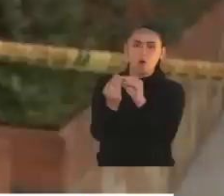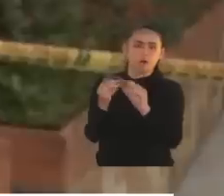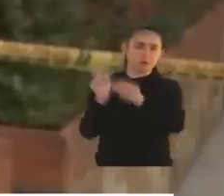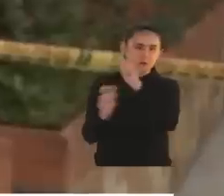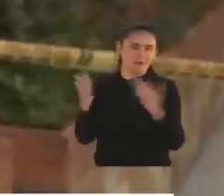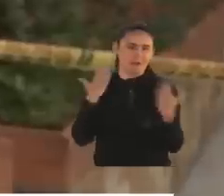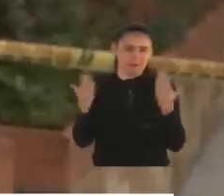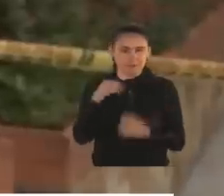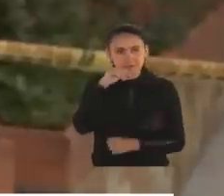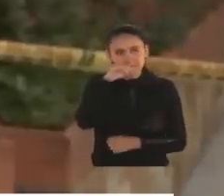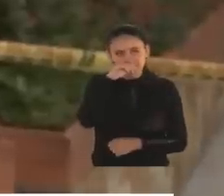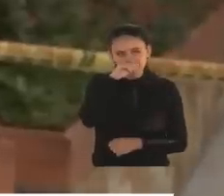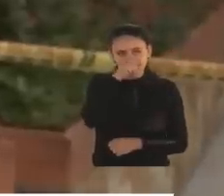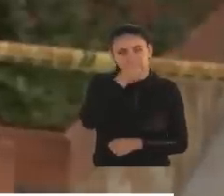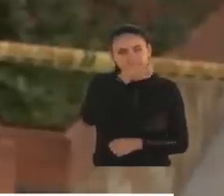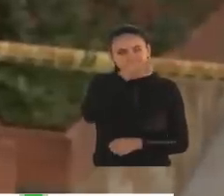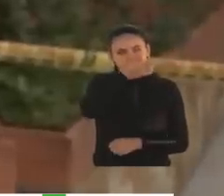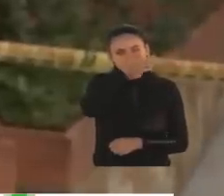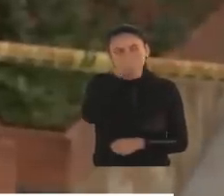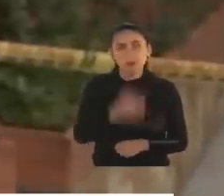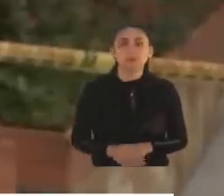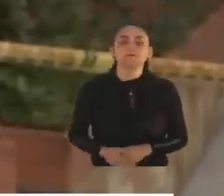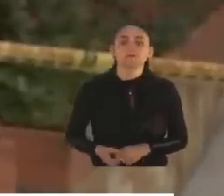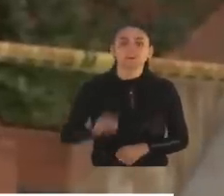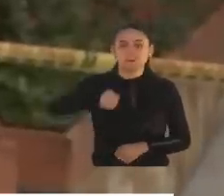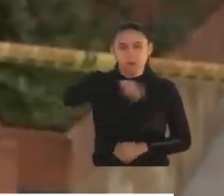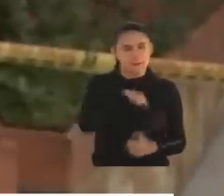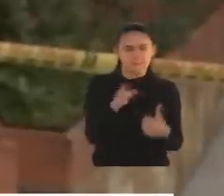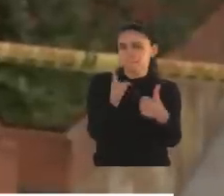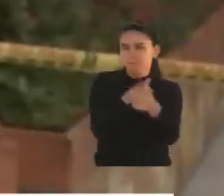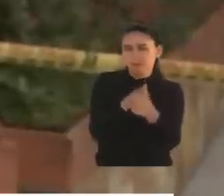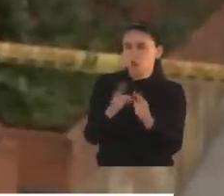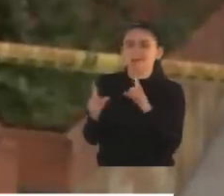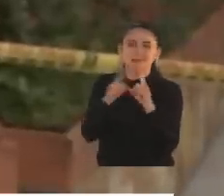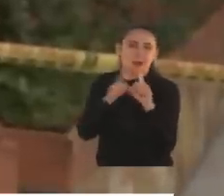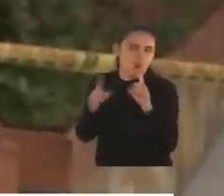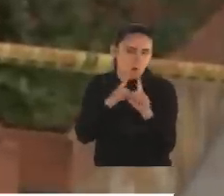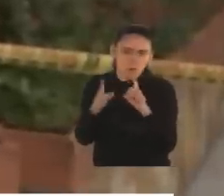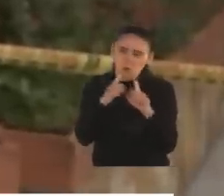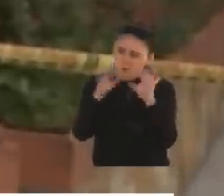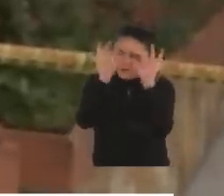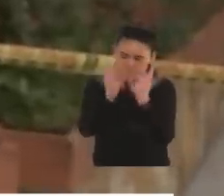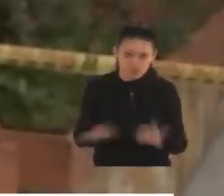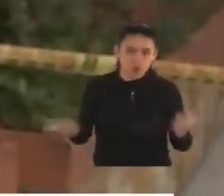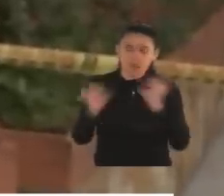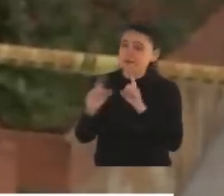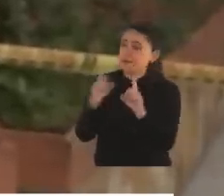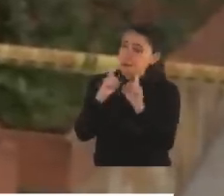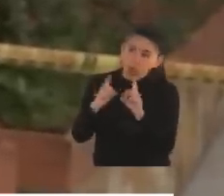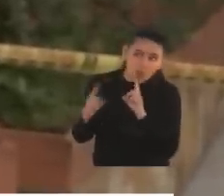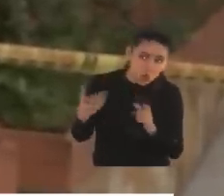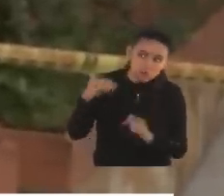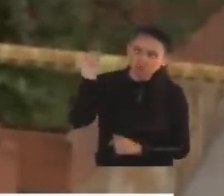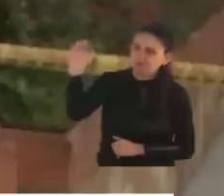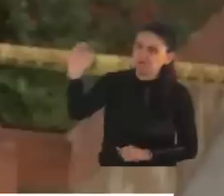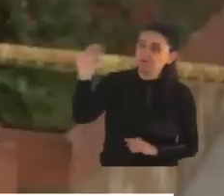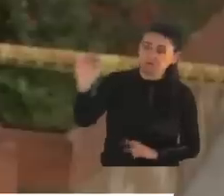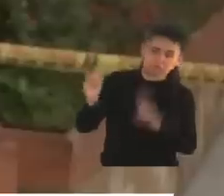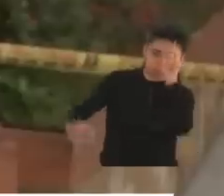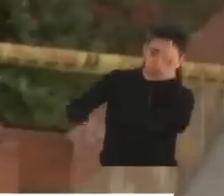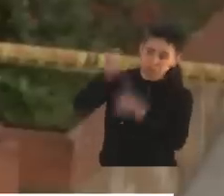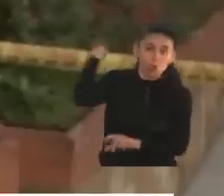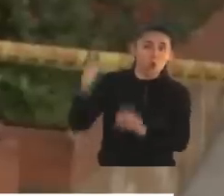campesinas. Nosotros pues buscamos primero el canal de diálogo y como ese canal de diálogo no se encontró, nos vimos obligados